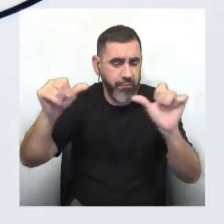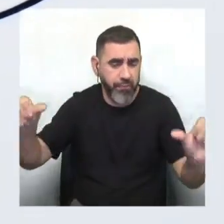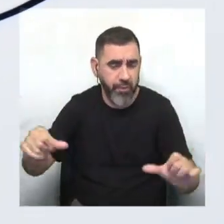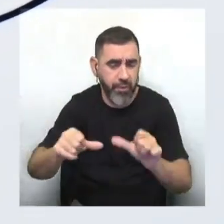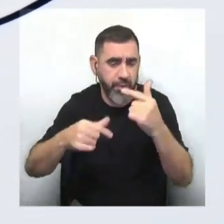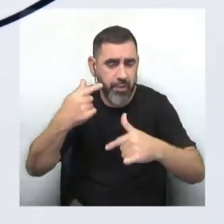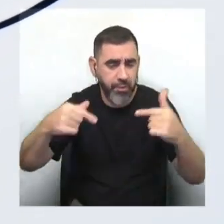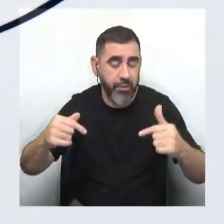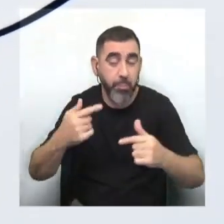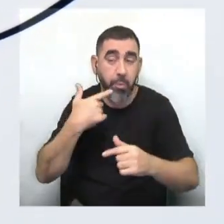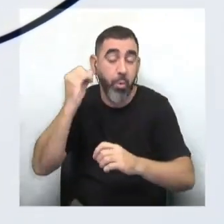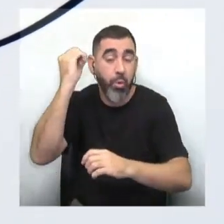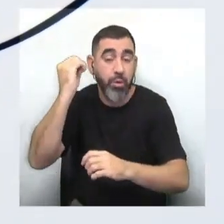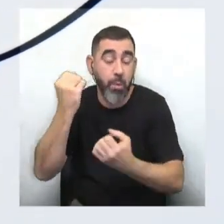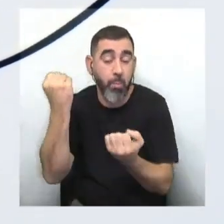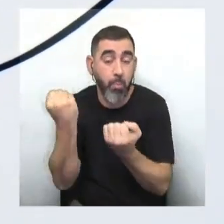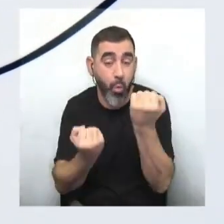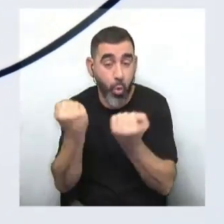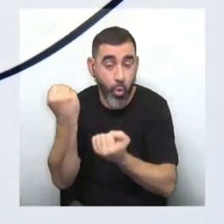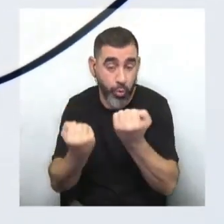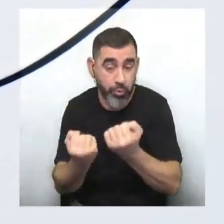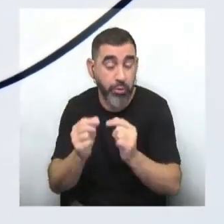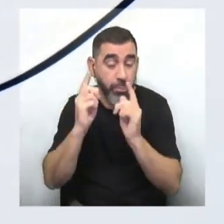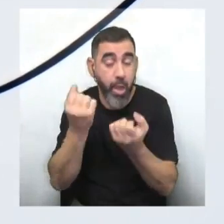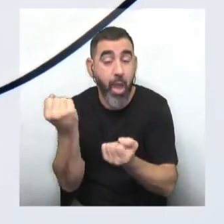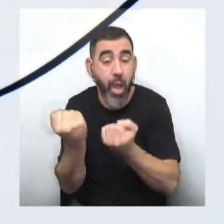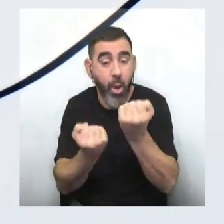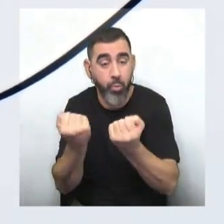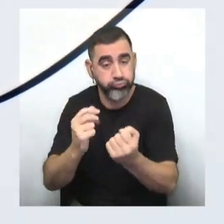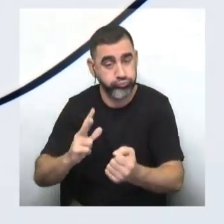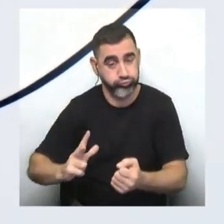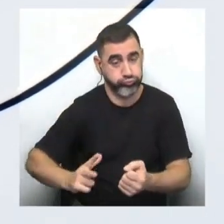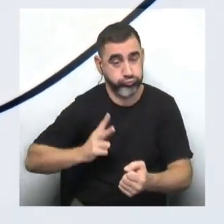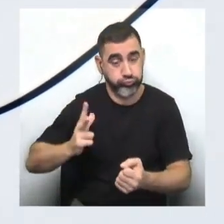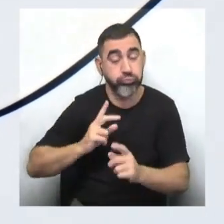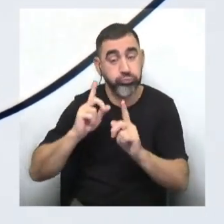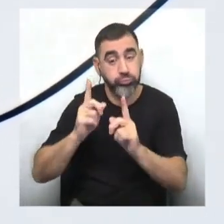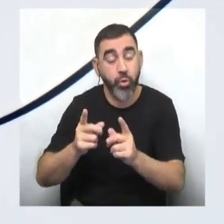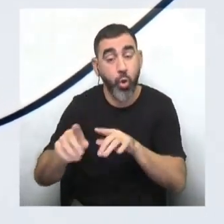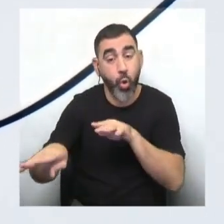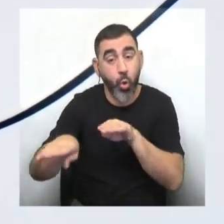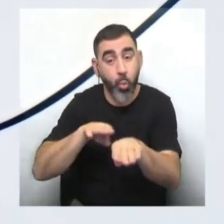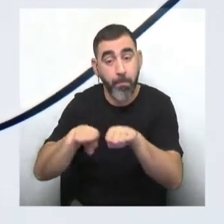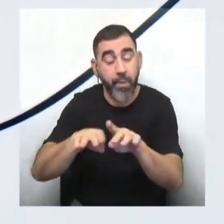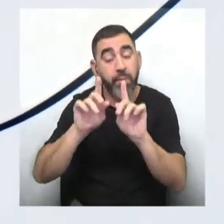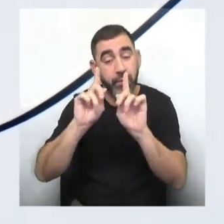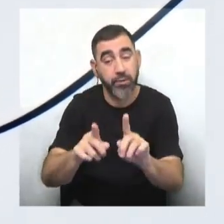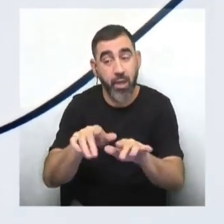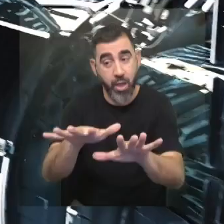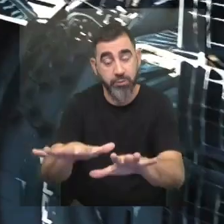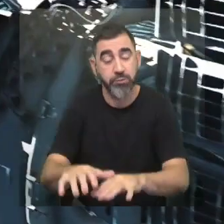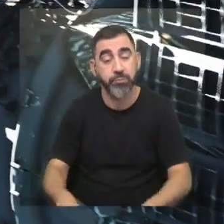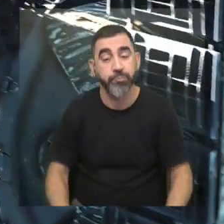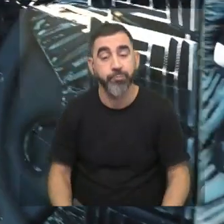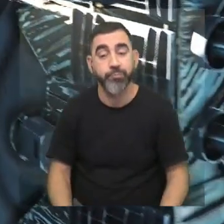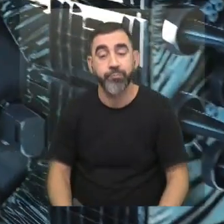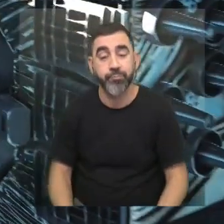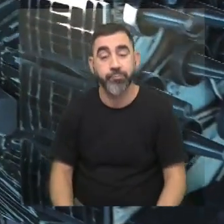¿no? El transporte, los automóviles actualmente de alta gama, mismos los de competición, son de este tipo de materiales.